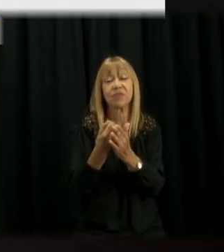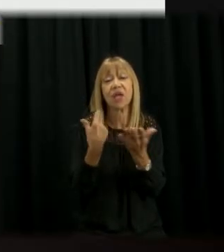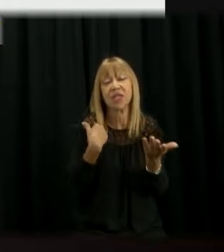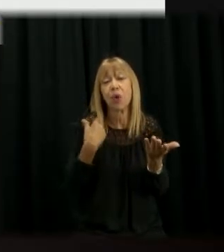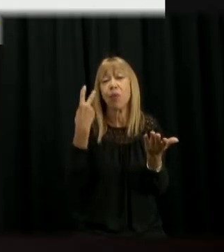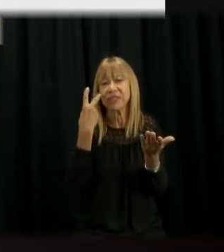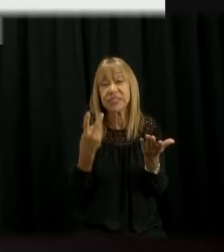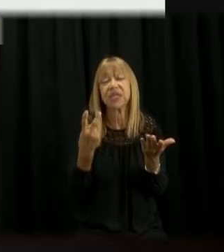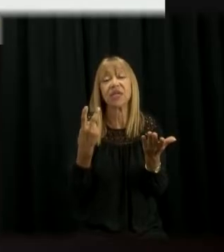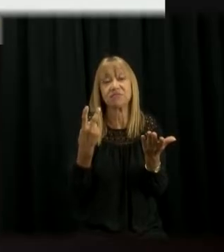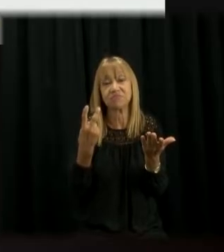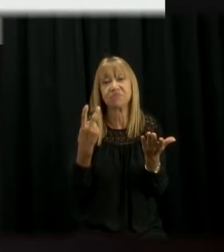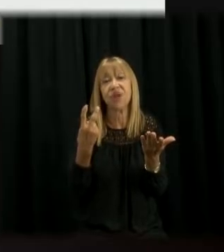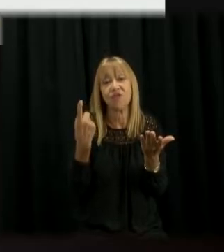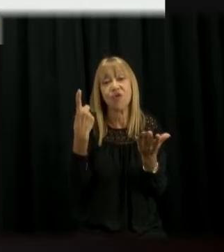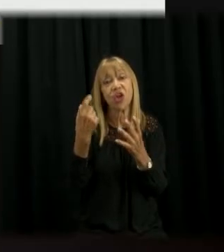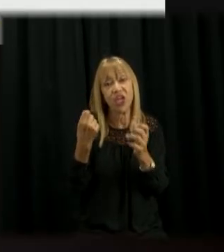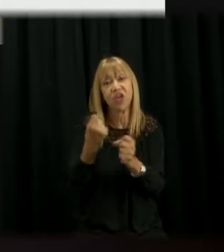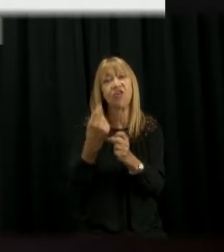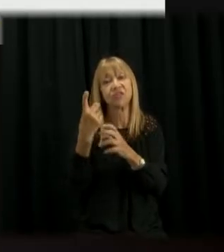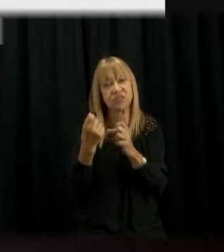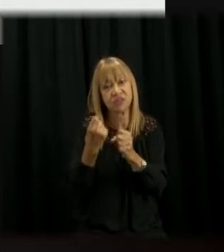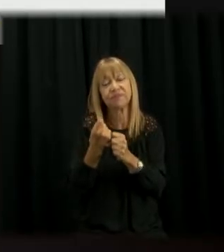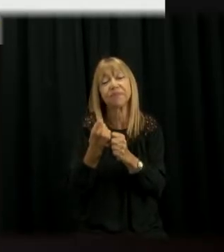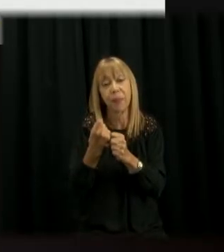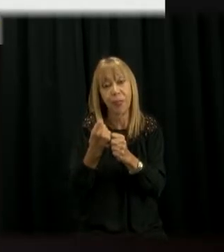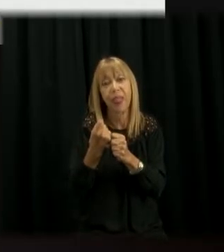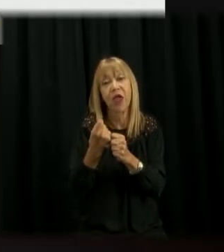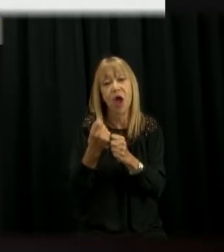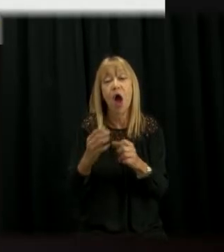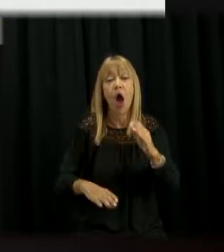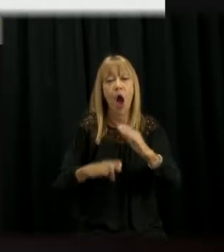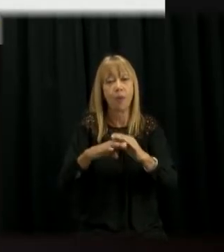para emitir estados financieros por últimos años.